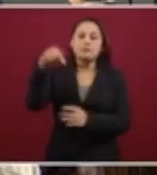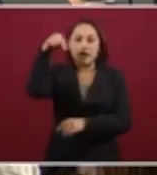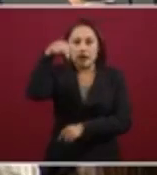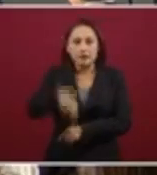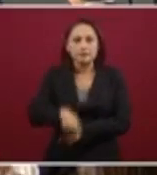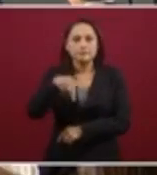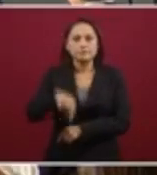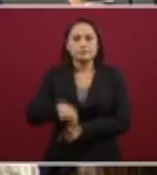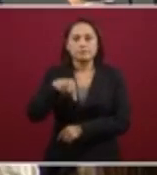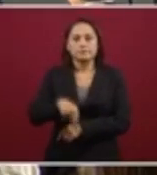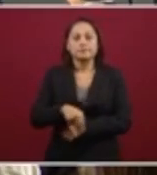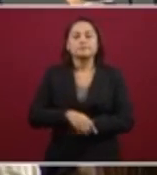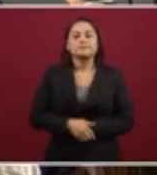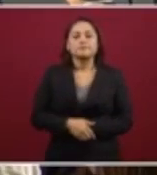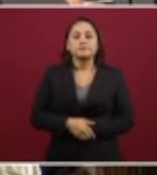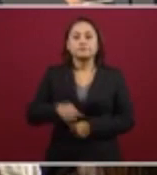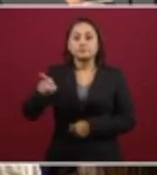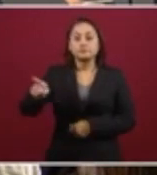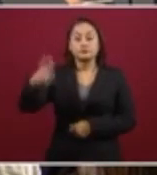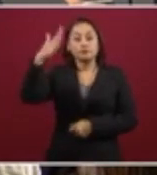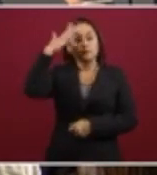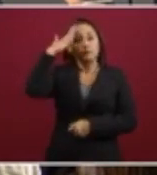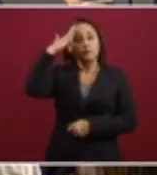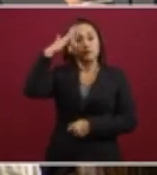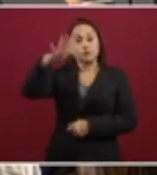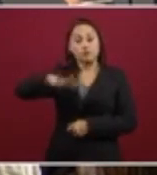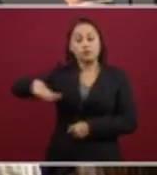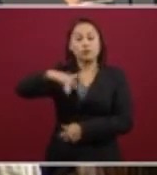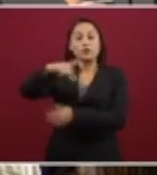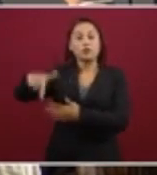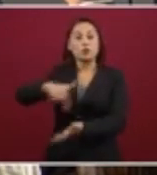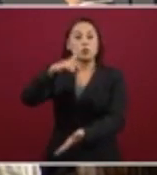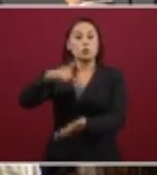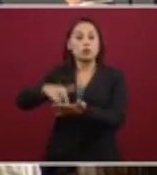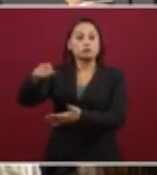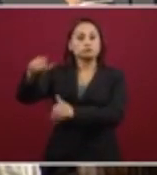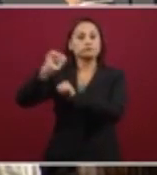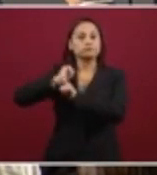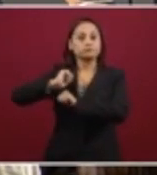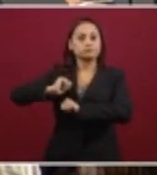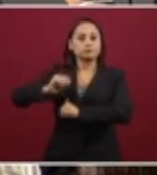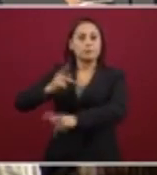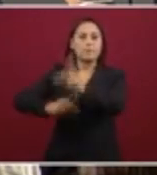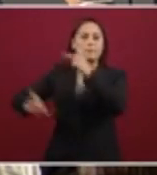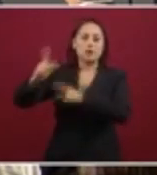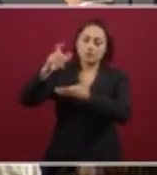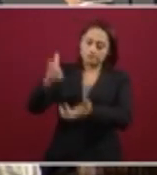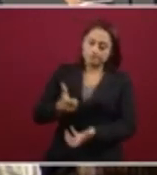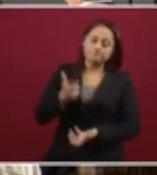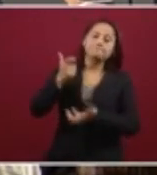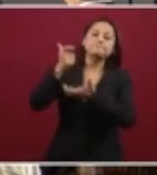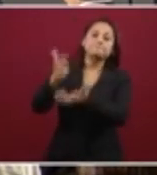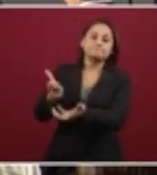esos municipios. Y les puedo decir, en esos